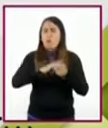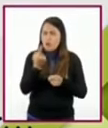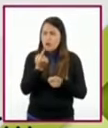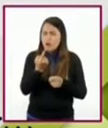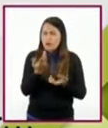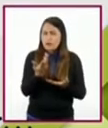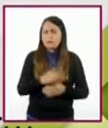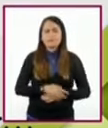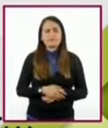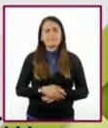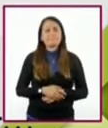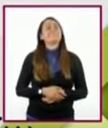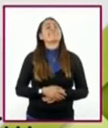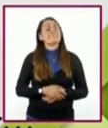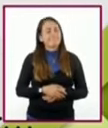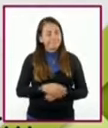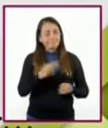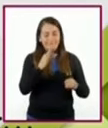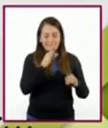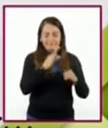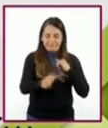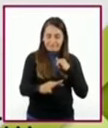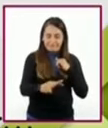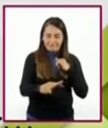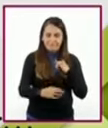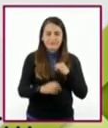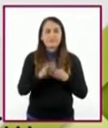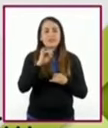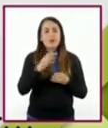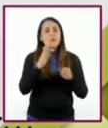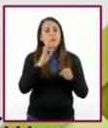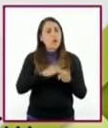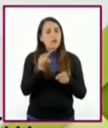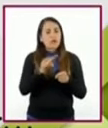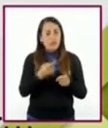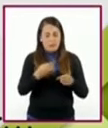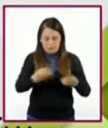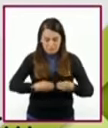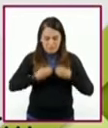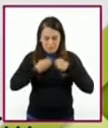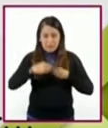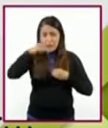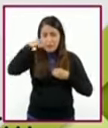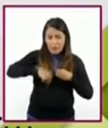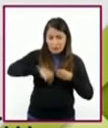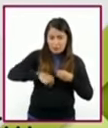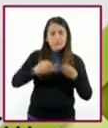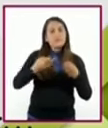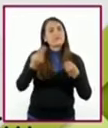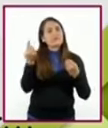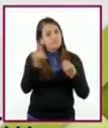¡Qué buena conclusión! Porque son esenciales para la vida en la Tierra.